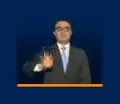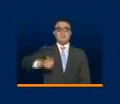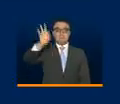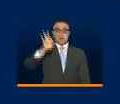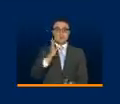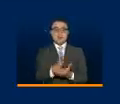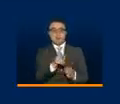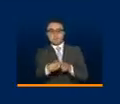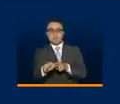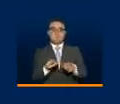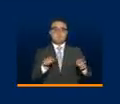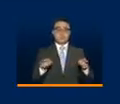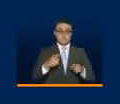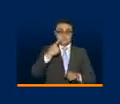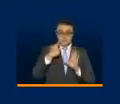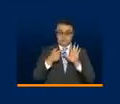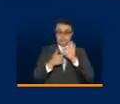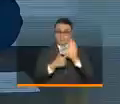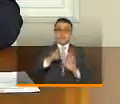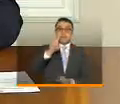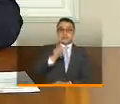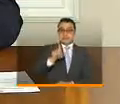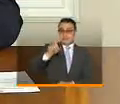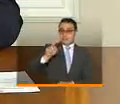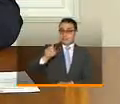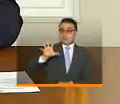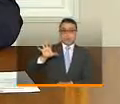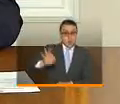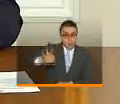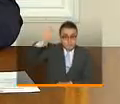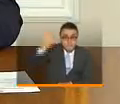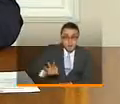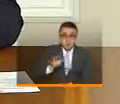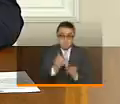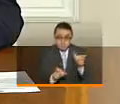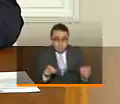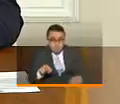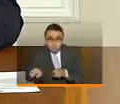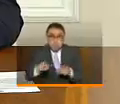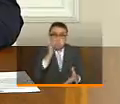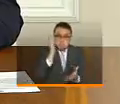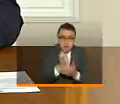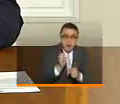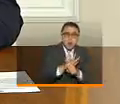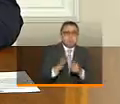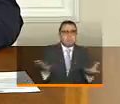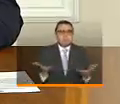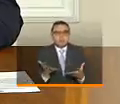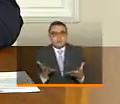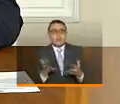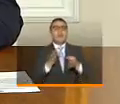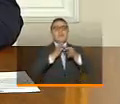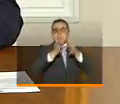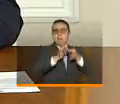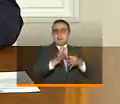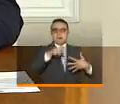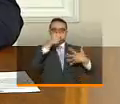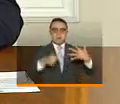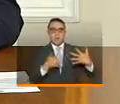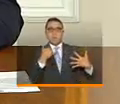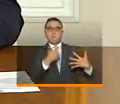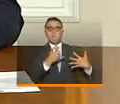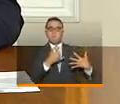16.6%, donde el 76.5% de los casos registrados el día de hoy está concentrado en 5